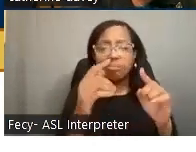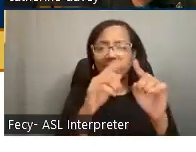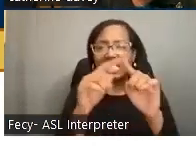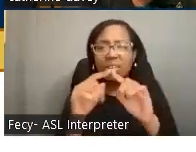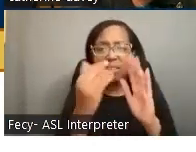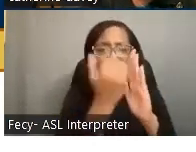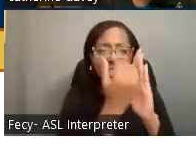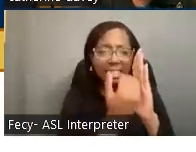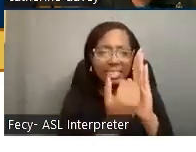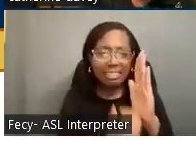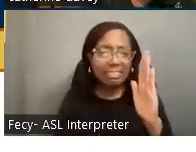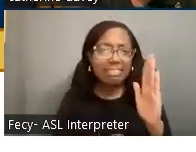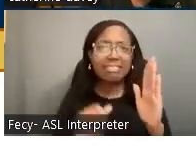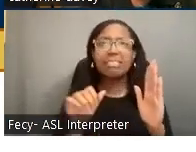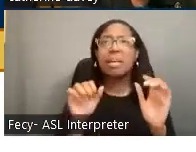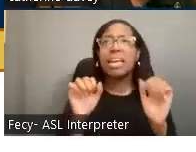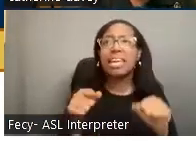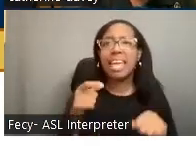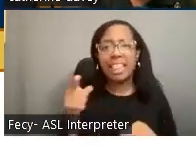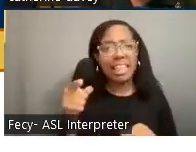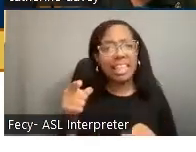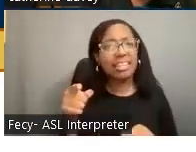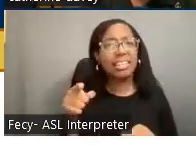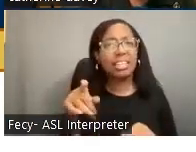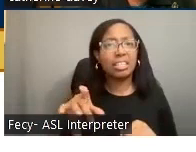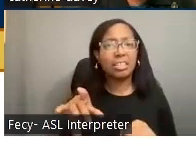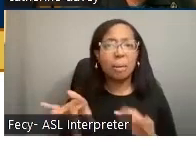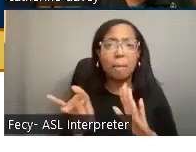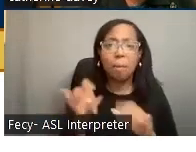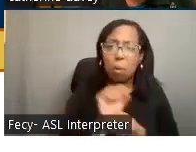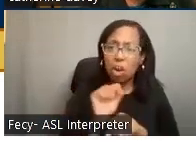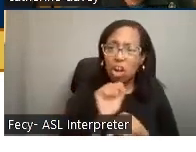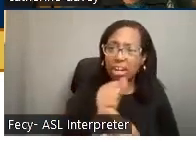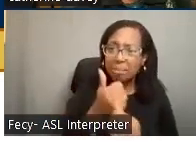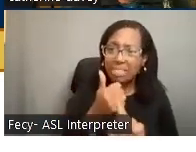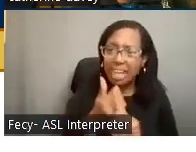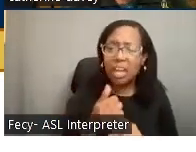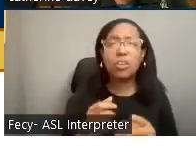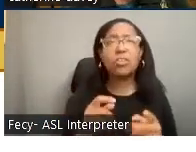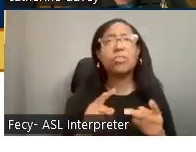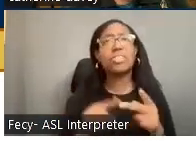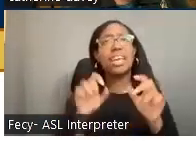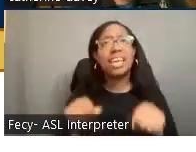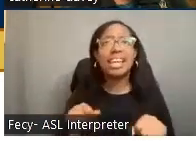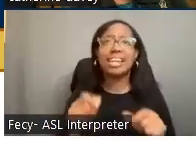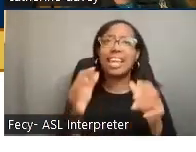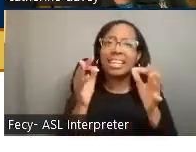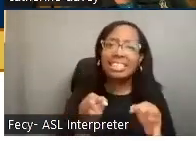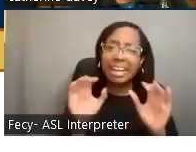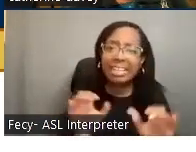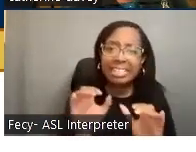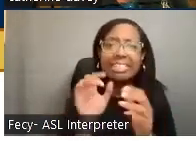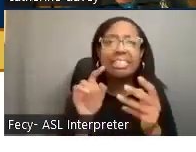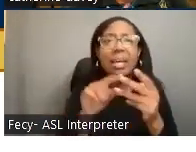proveen apoyo, puedo elegir mi propio empleo y decidir qué quiero hacer.